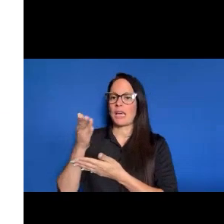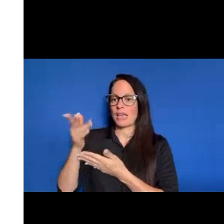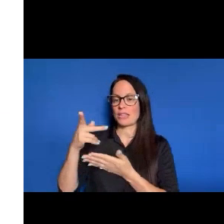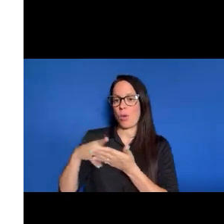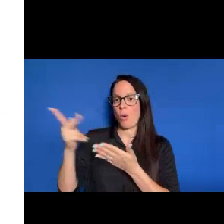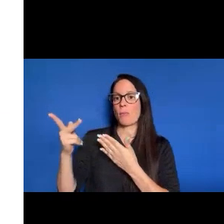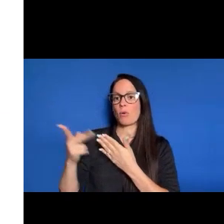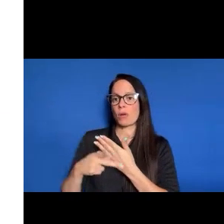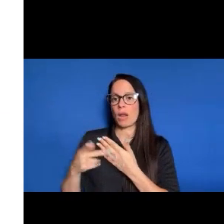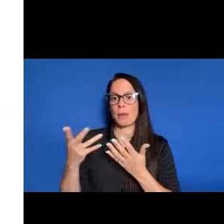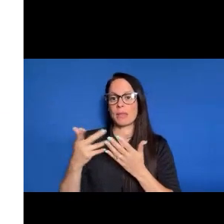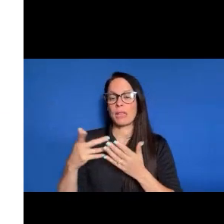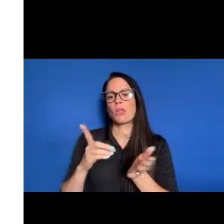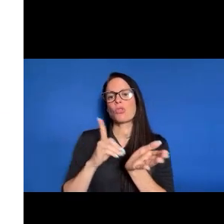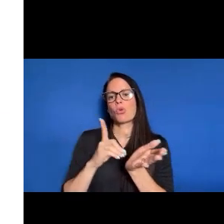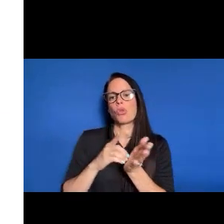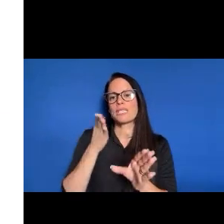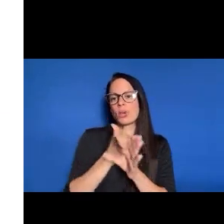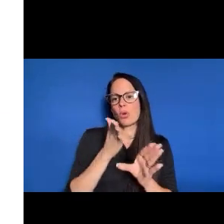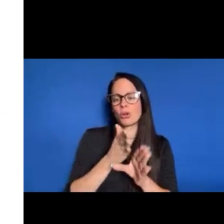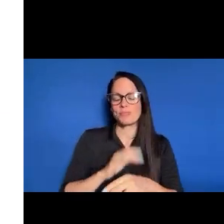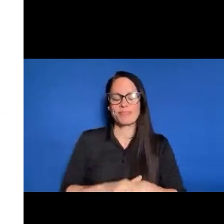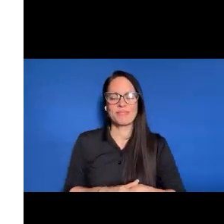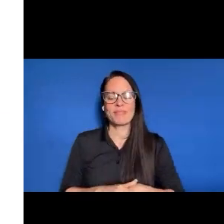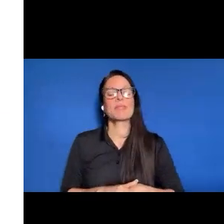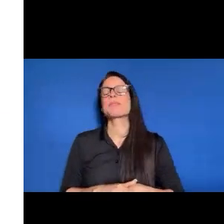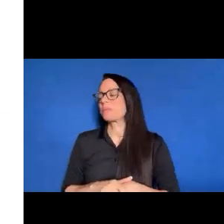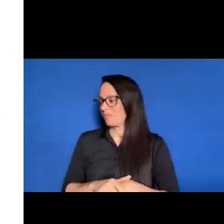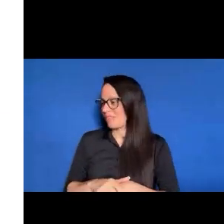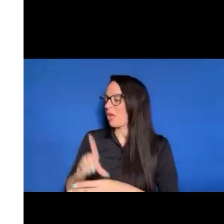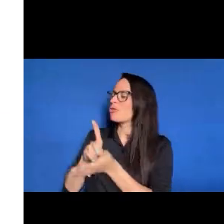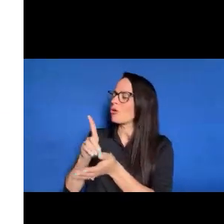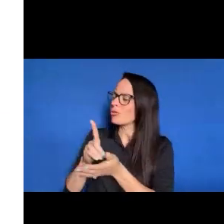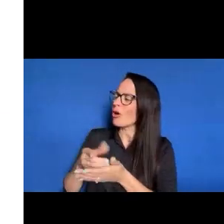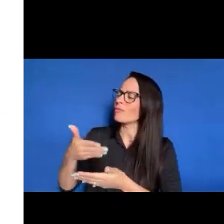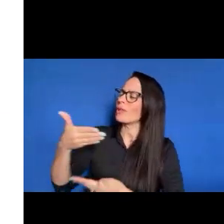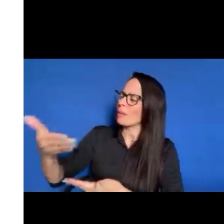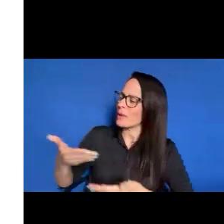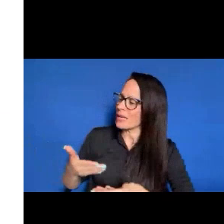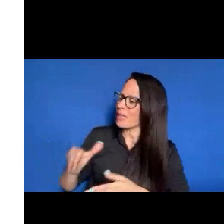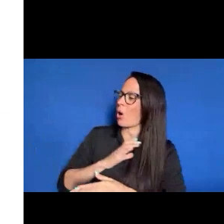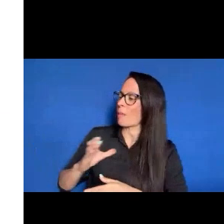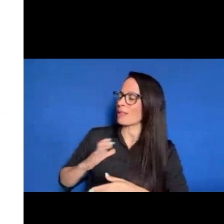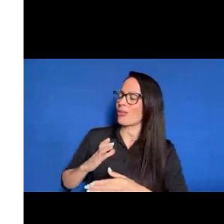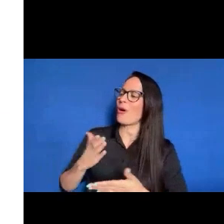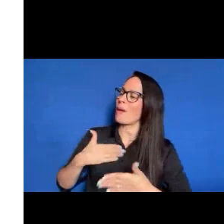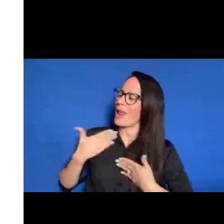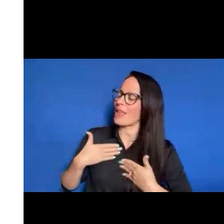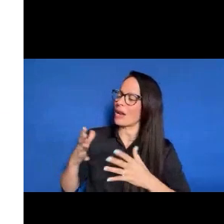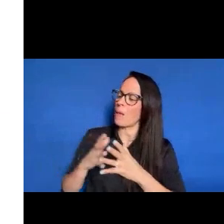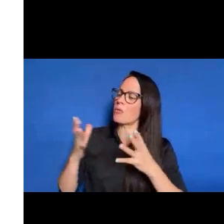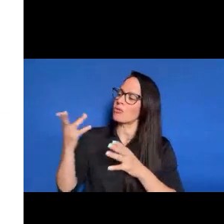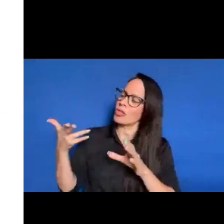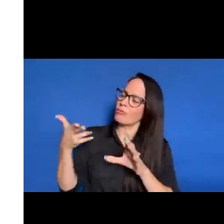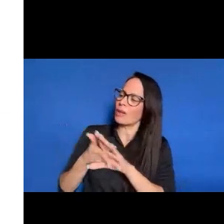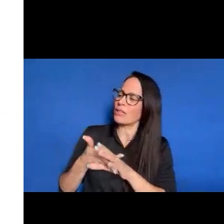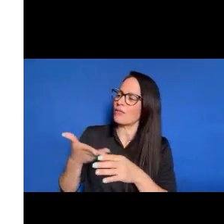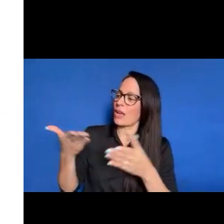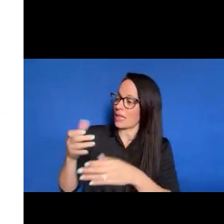psicología. Bien, así que doctor, le damos la más cordial bienvenida al comité, así que nos alegra mucho que pueda integrarse a estos trabajos y